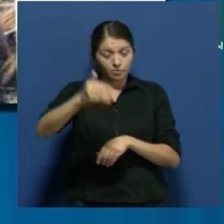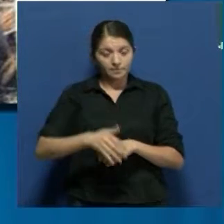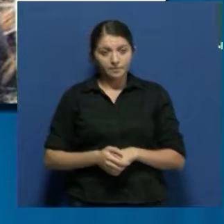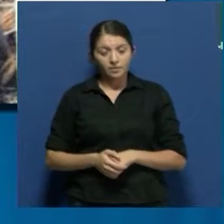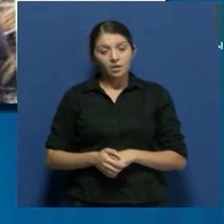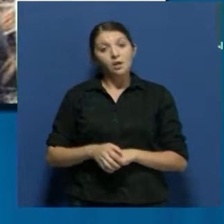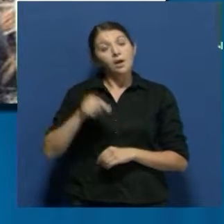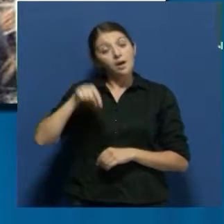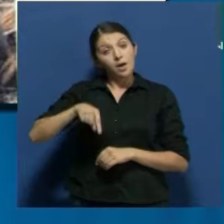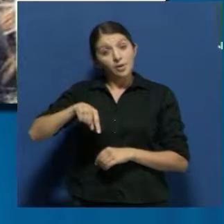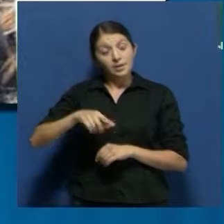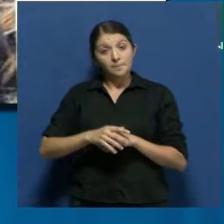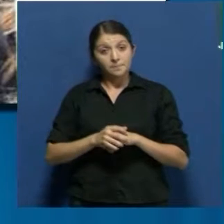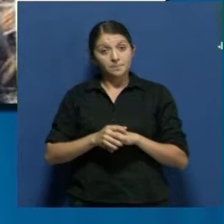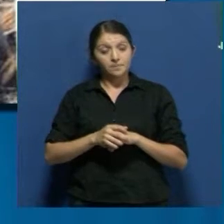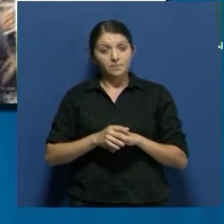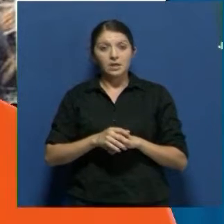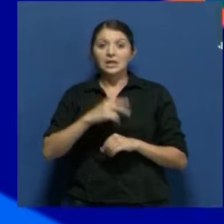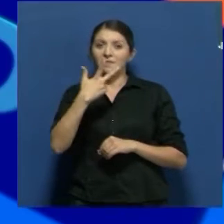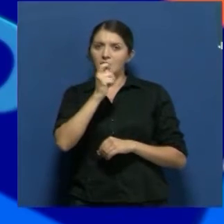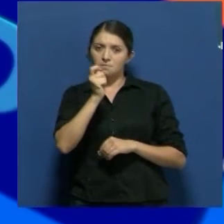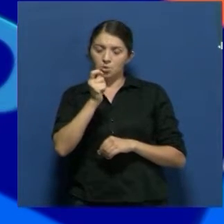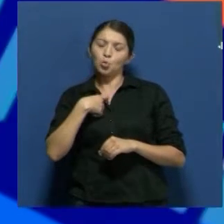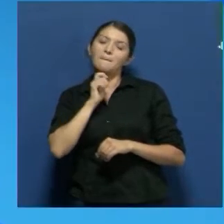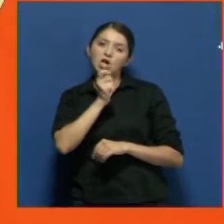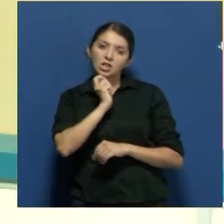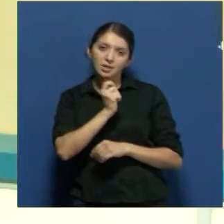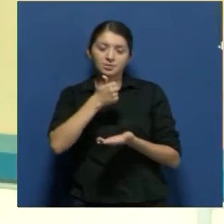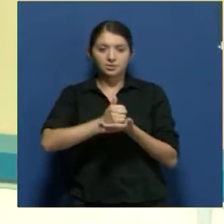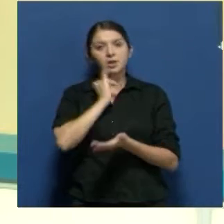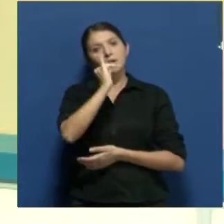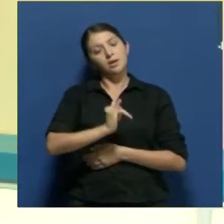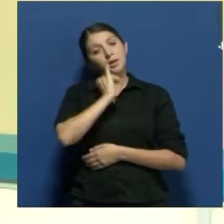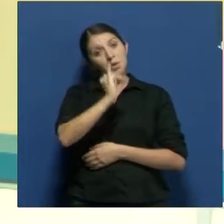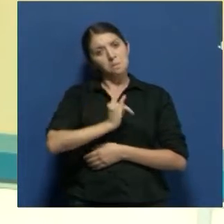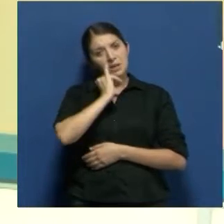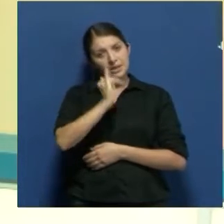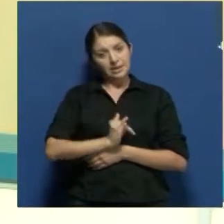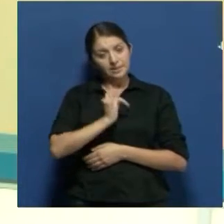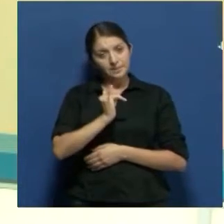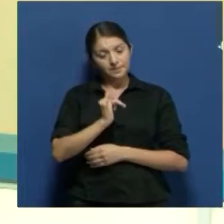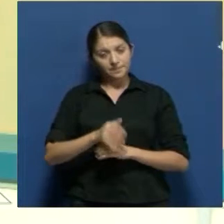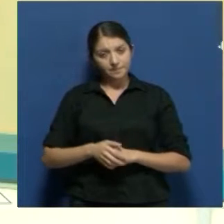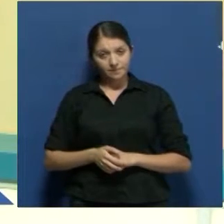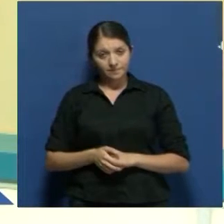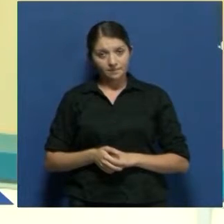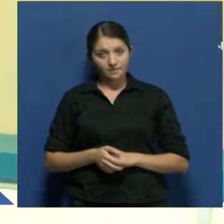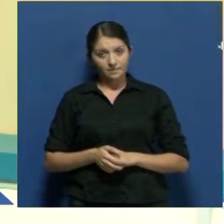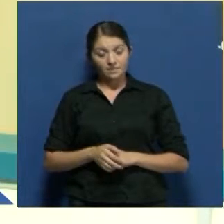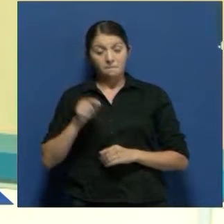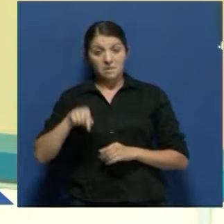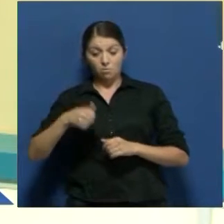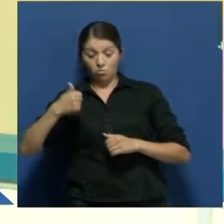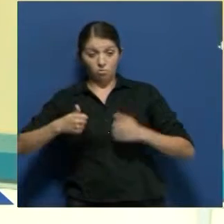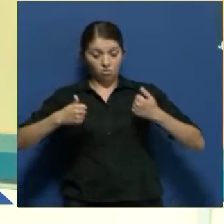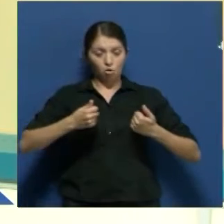de la explicación que da el periodista Hugo Alconada en una charla que mantiene